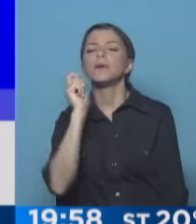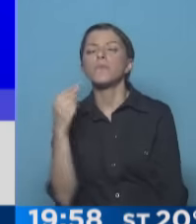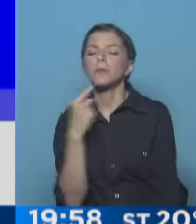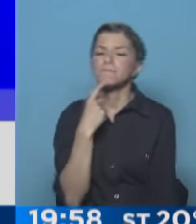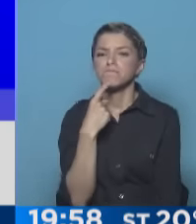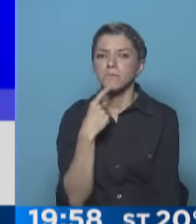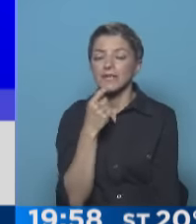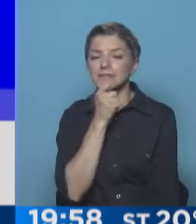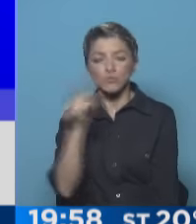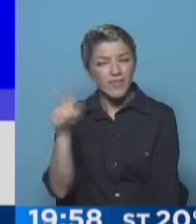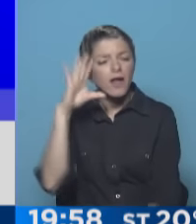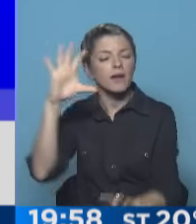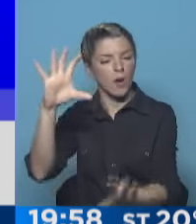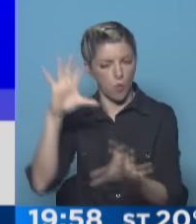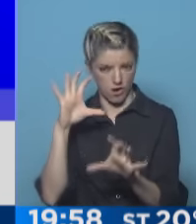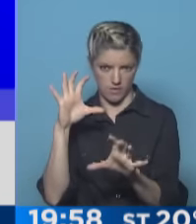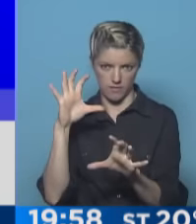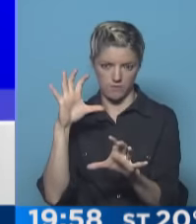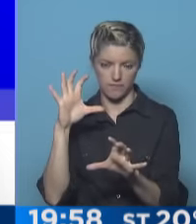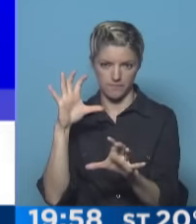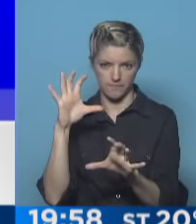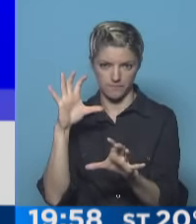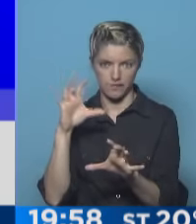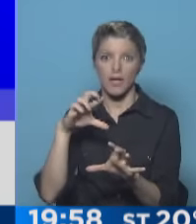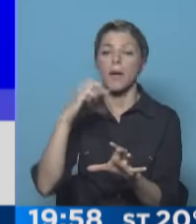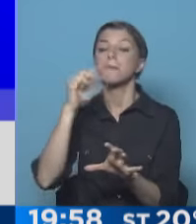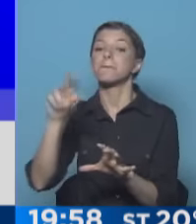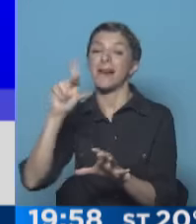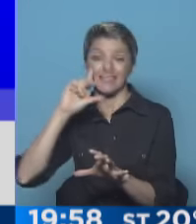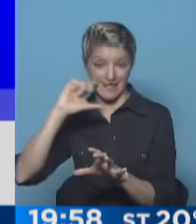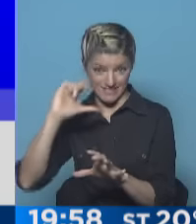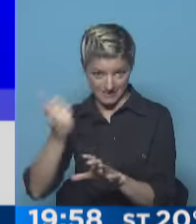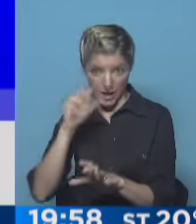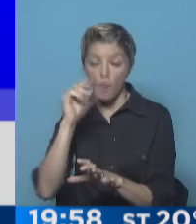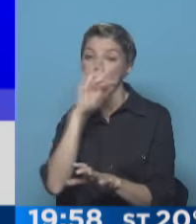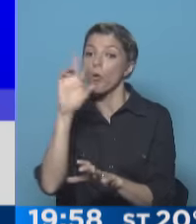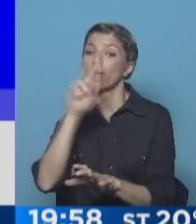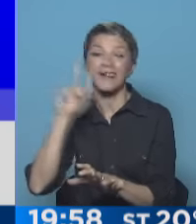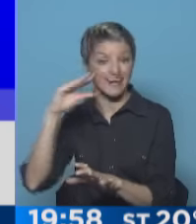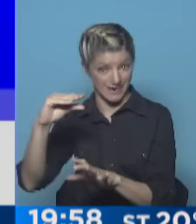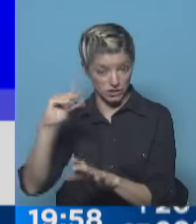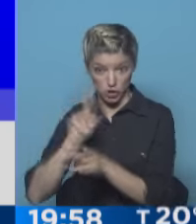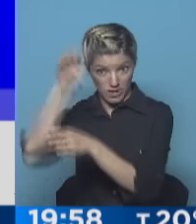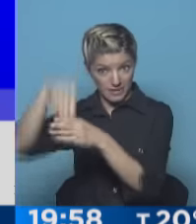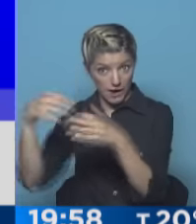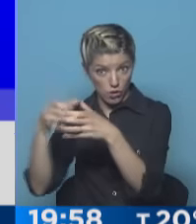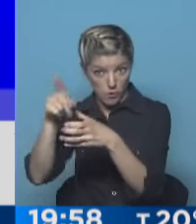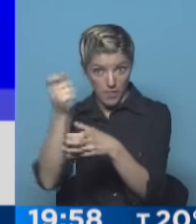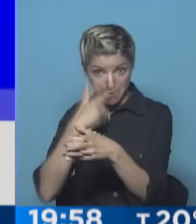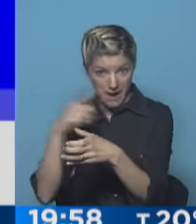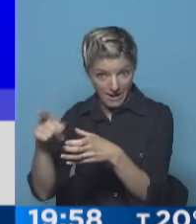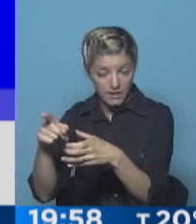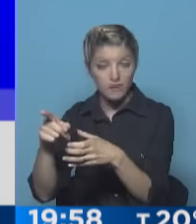memoria eh que Patricia ulrich que hoy es figura en el en el equipo de macri Y